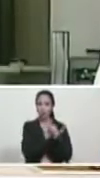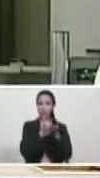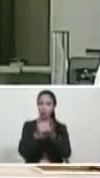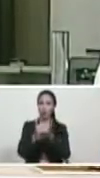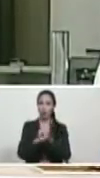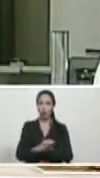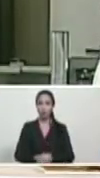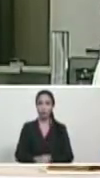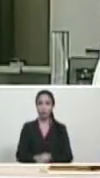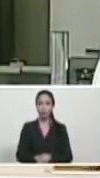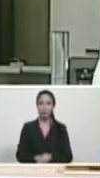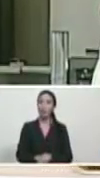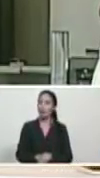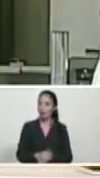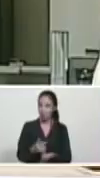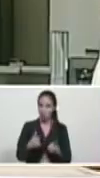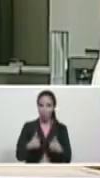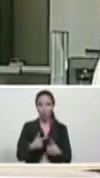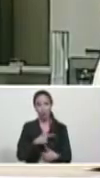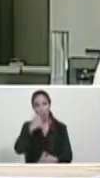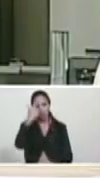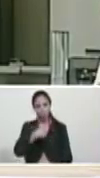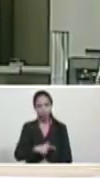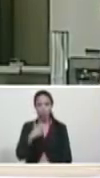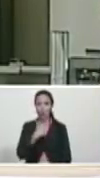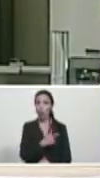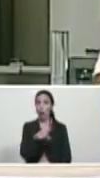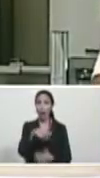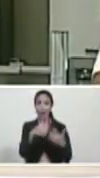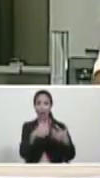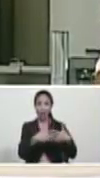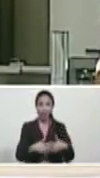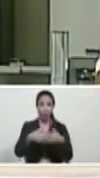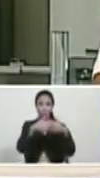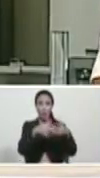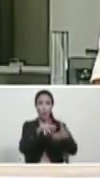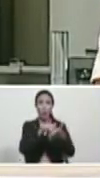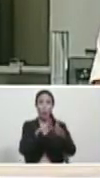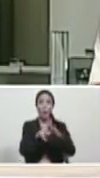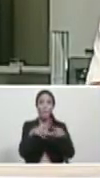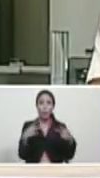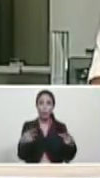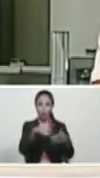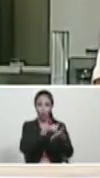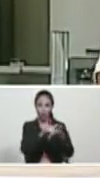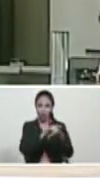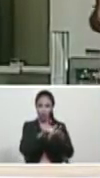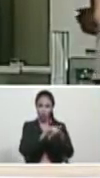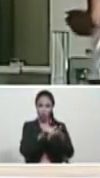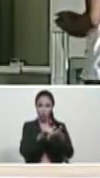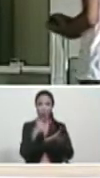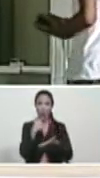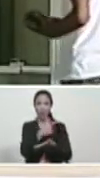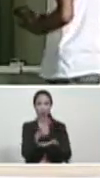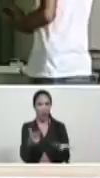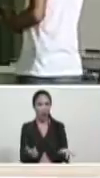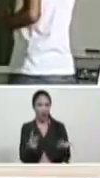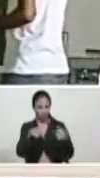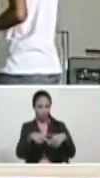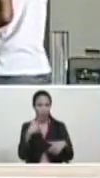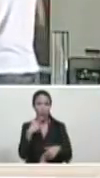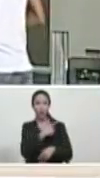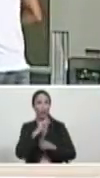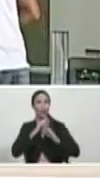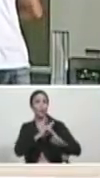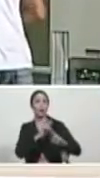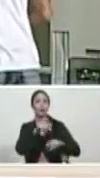digo desde aquí, frente a las mentiras repulsivas del periódico New York Times, digo que viva la misión